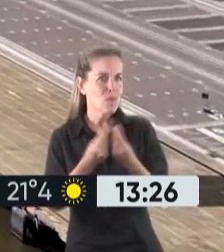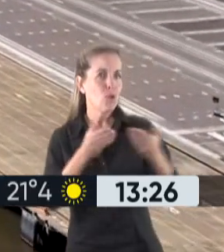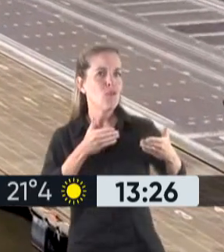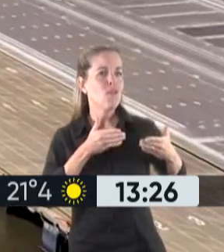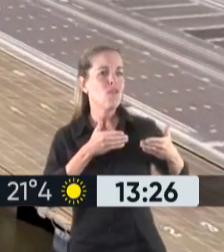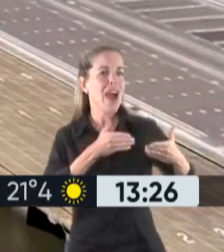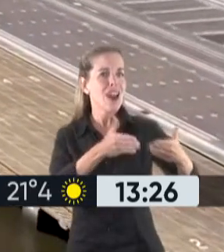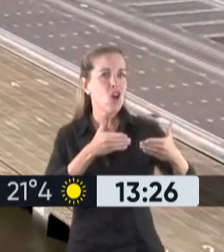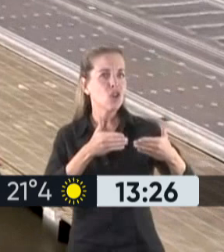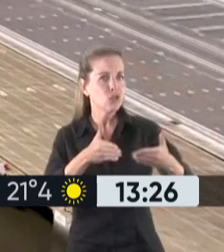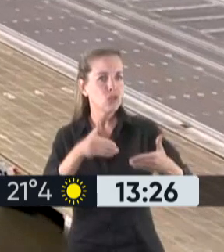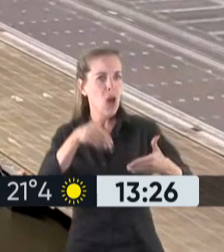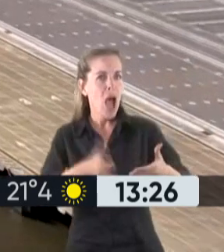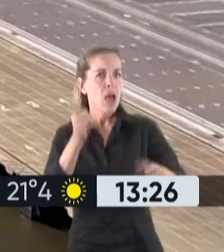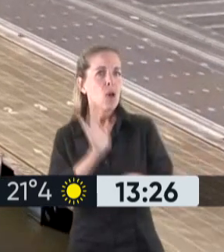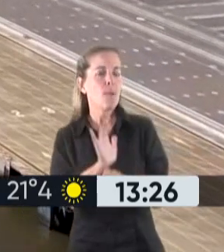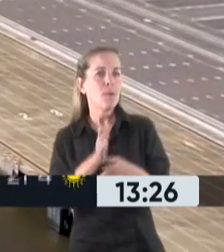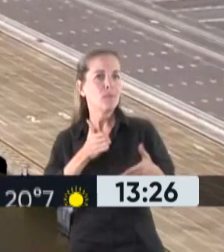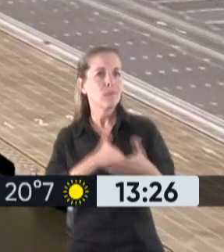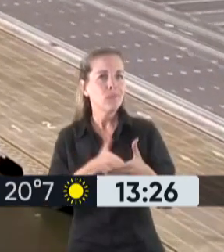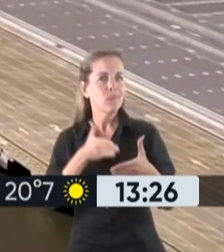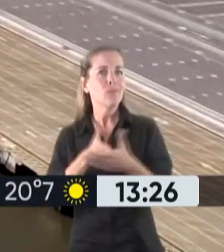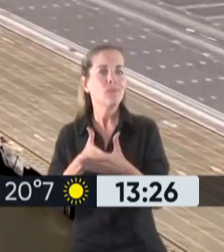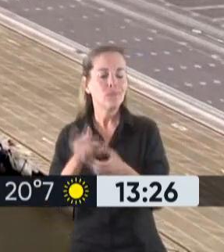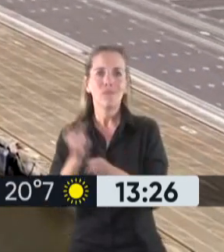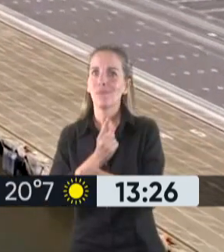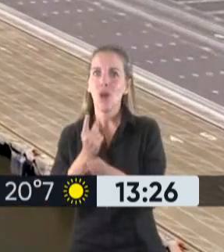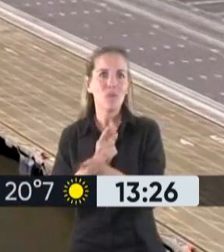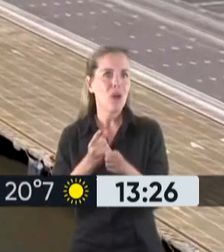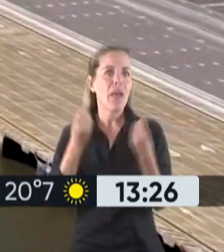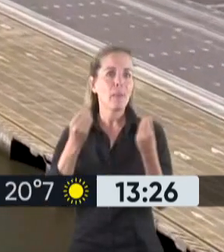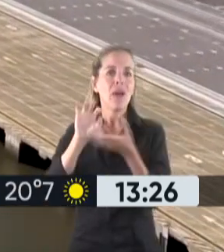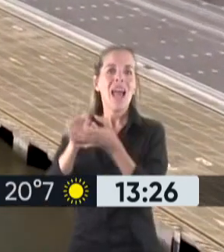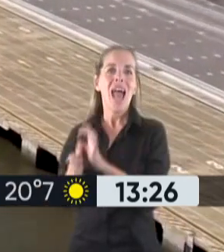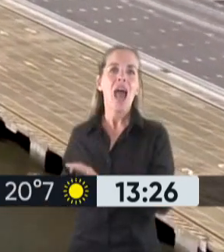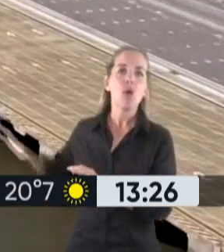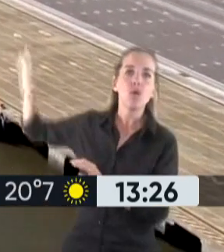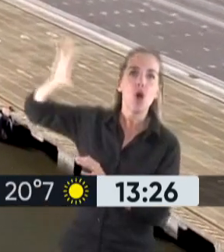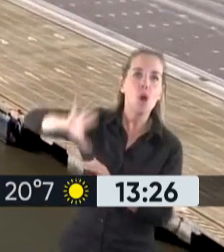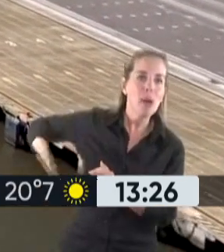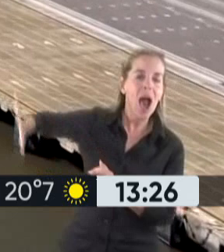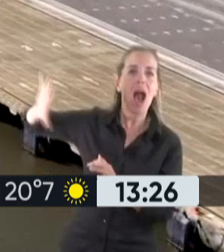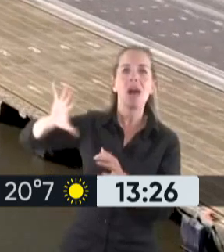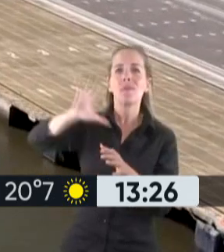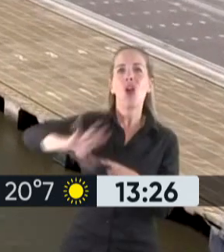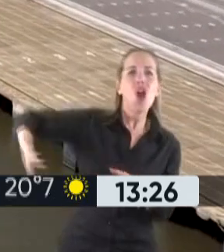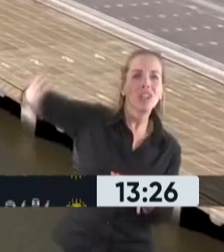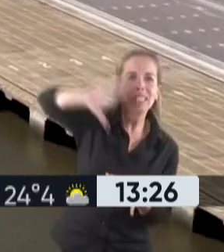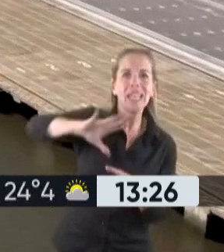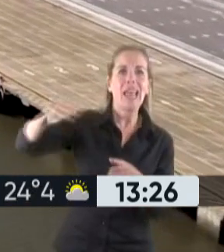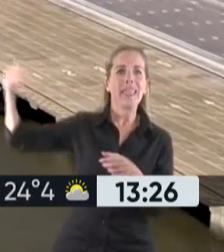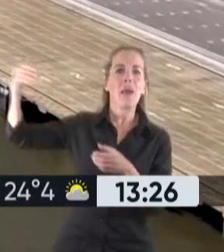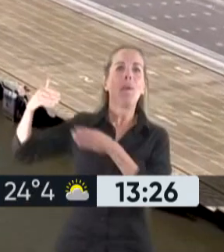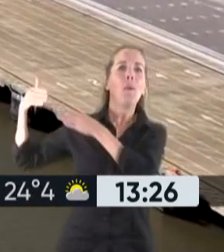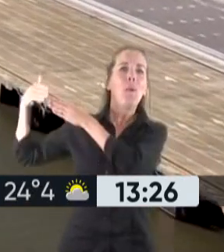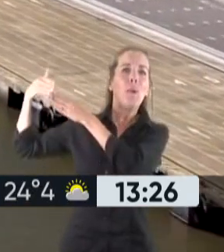tienen enormes dificultades para poder hacerlo, que vienen cruzando el Atlántico de Europa, de África, de Asia, y